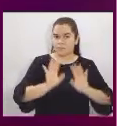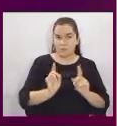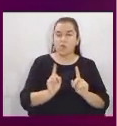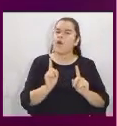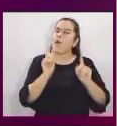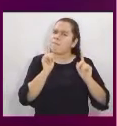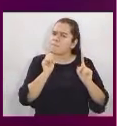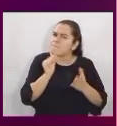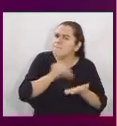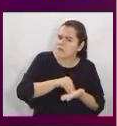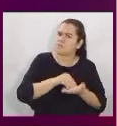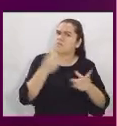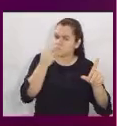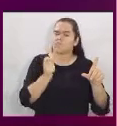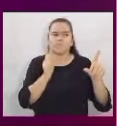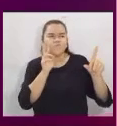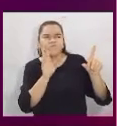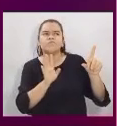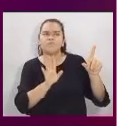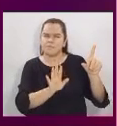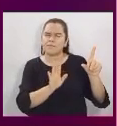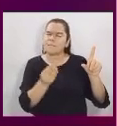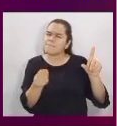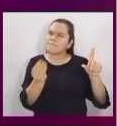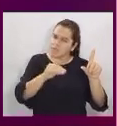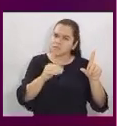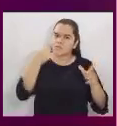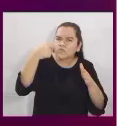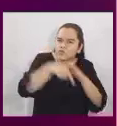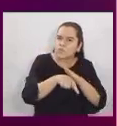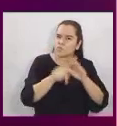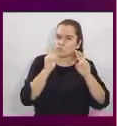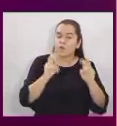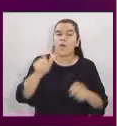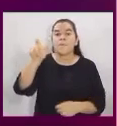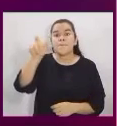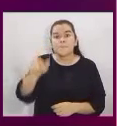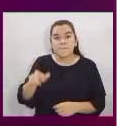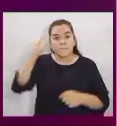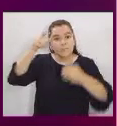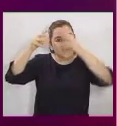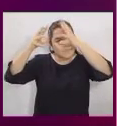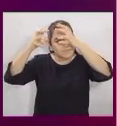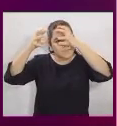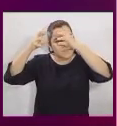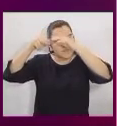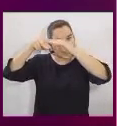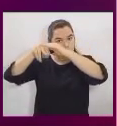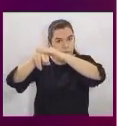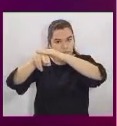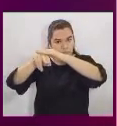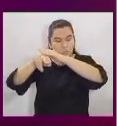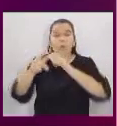que además vio más allá y nos mandó a ver a un